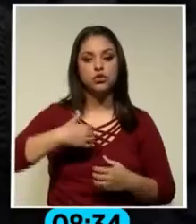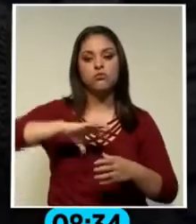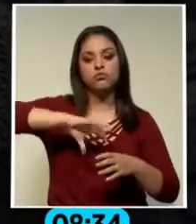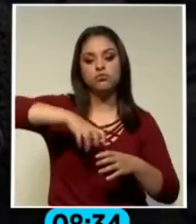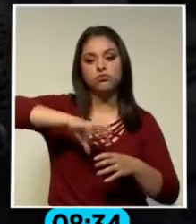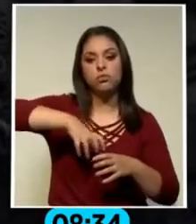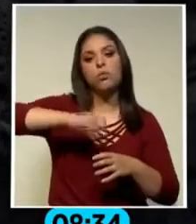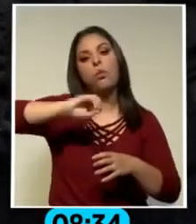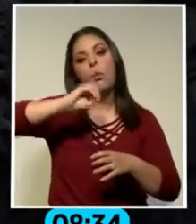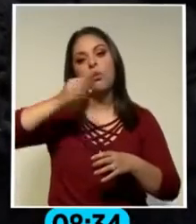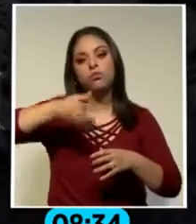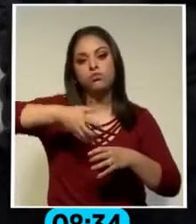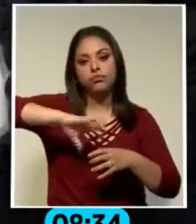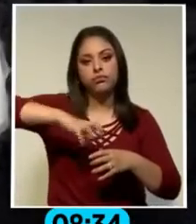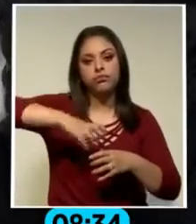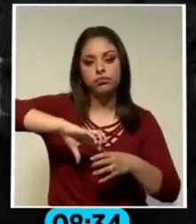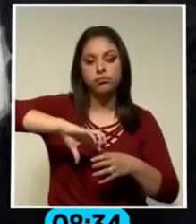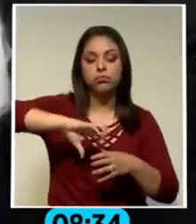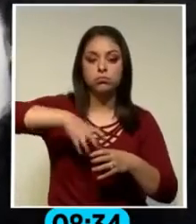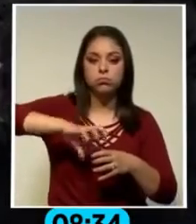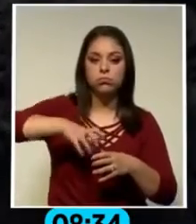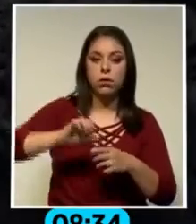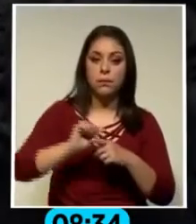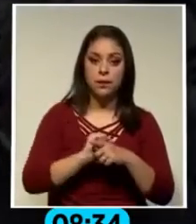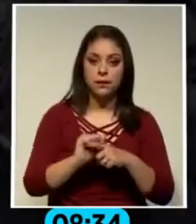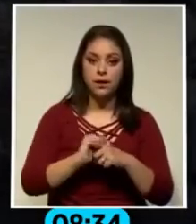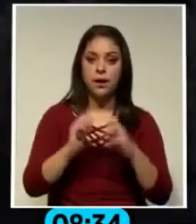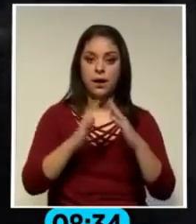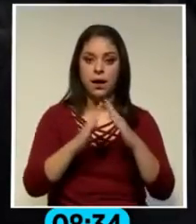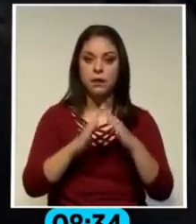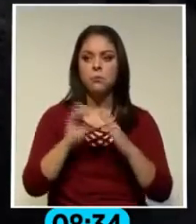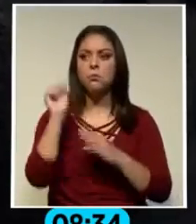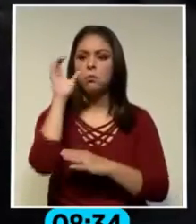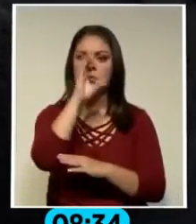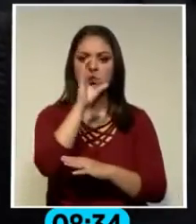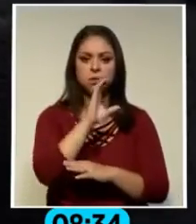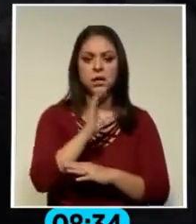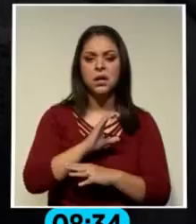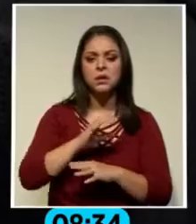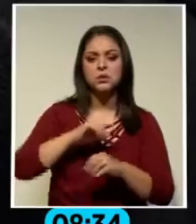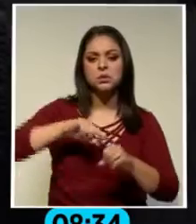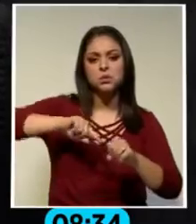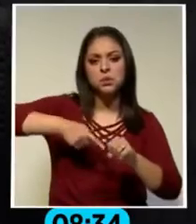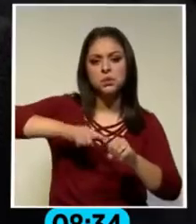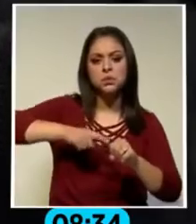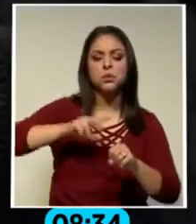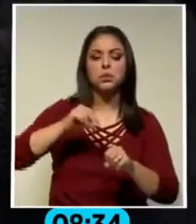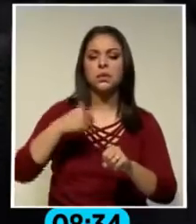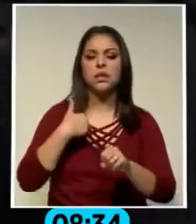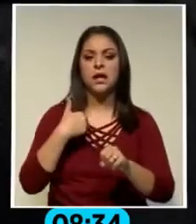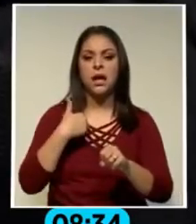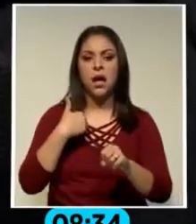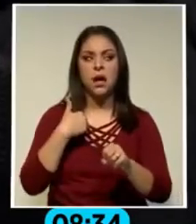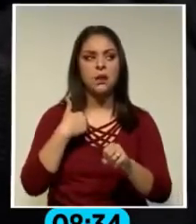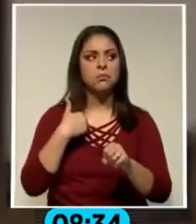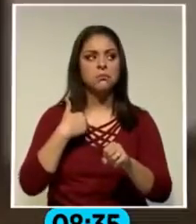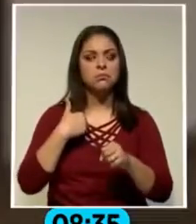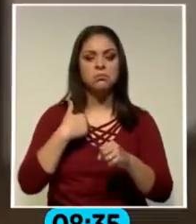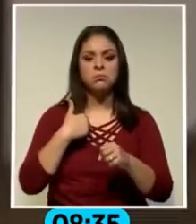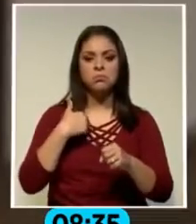o atornillando. Para practicar esto en casa, pueden buscar tornillitos que no tengan una punta filosa, sino